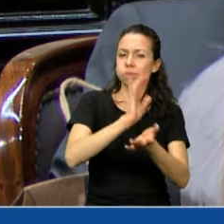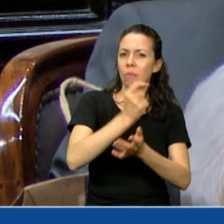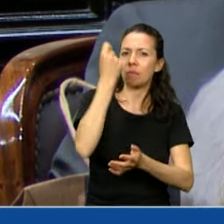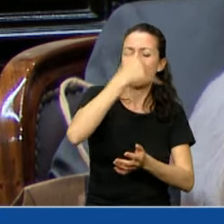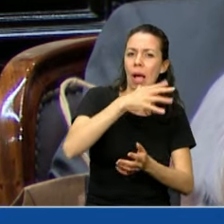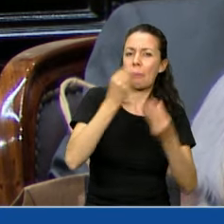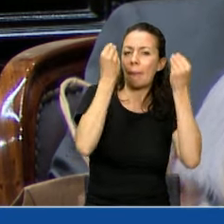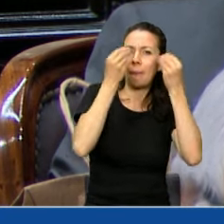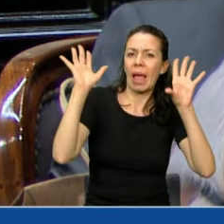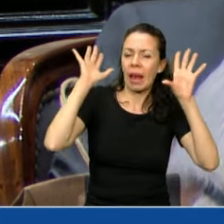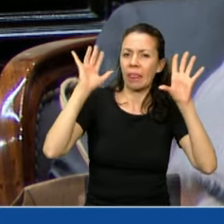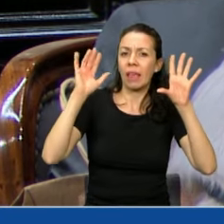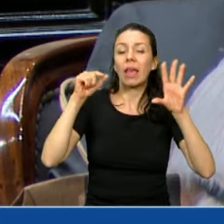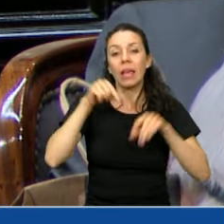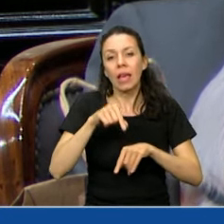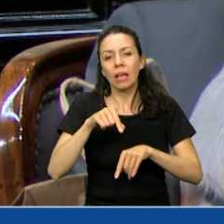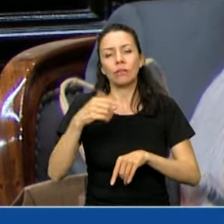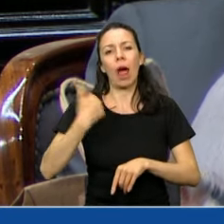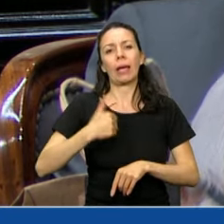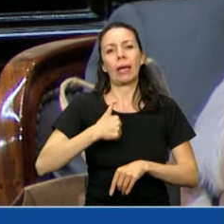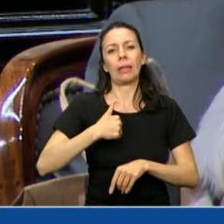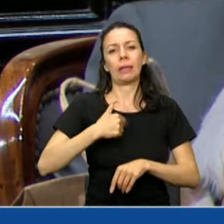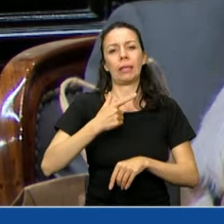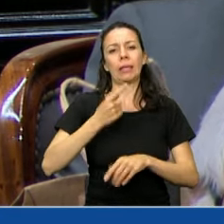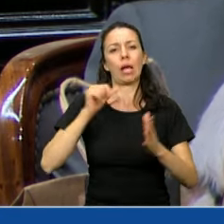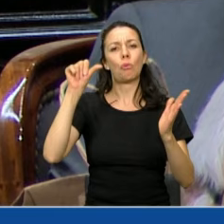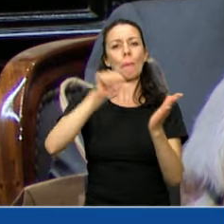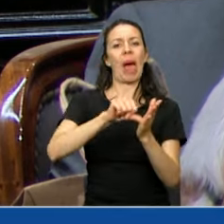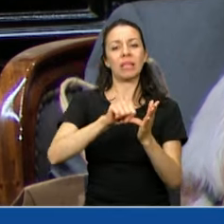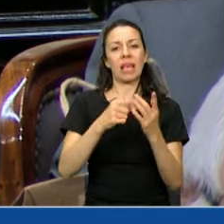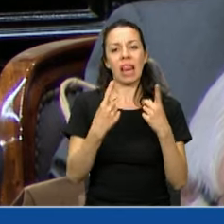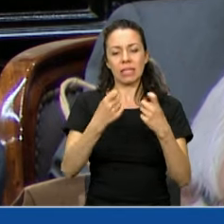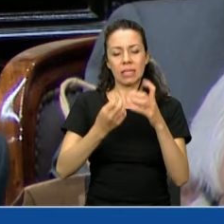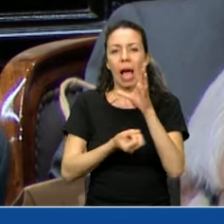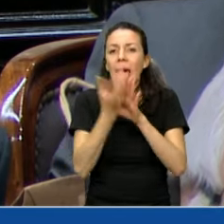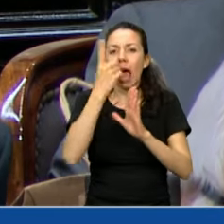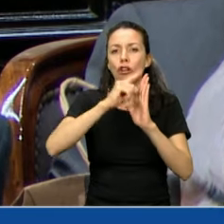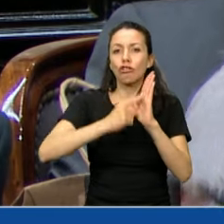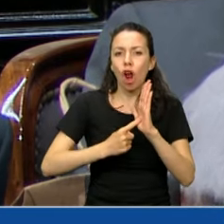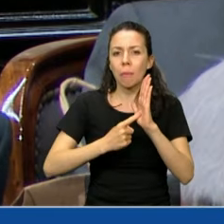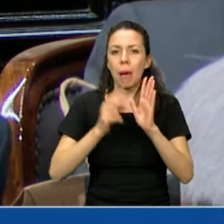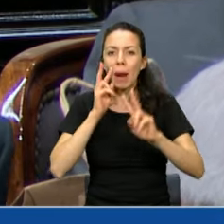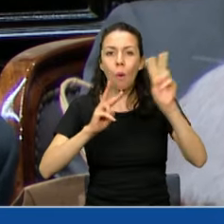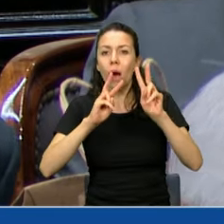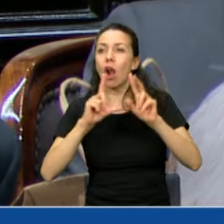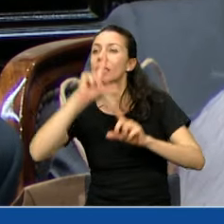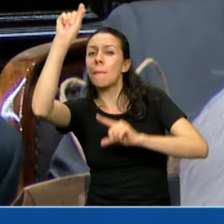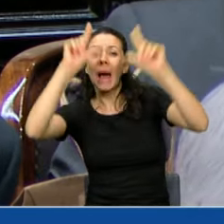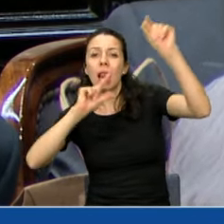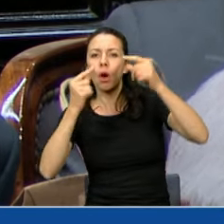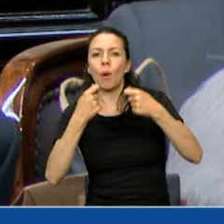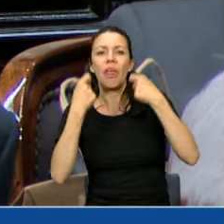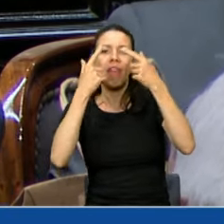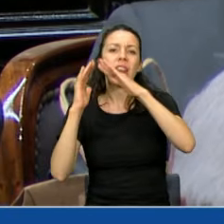eso un país tiene que ar políticas normas que nos ayuden a armonizar para que podamos vivir iguales